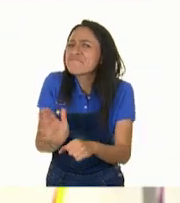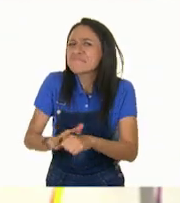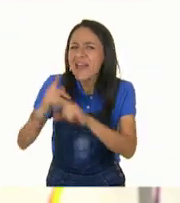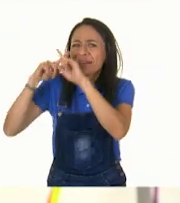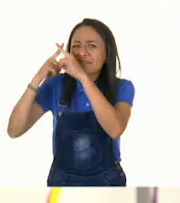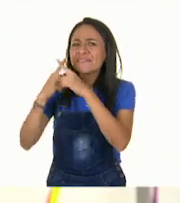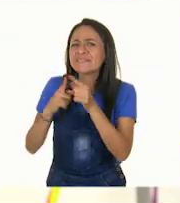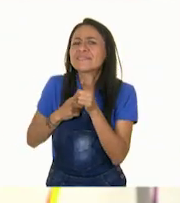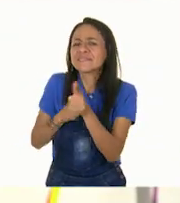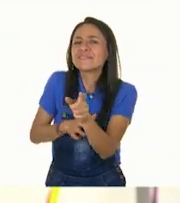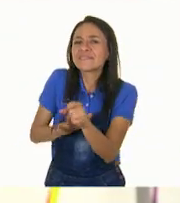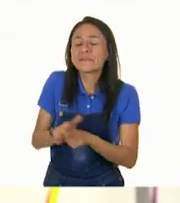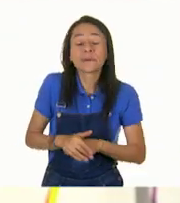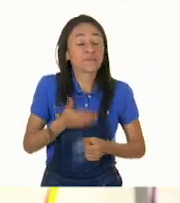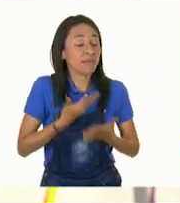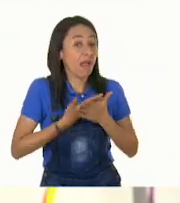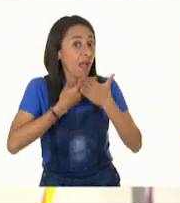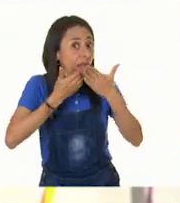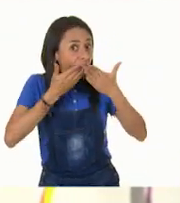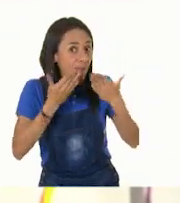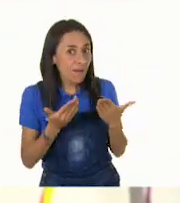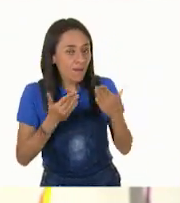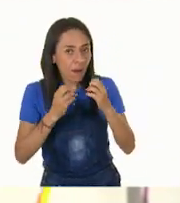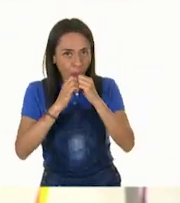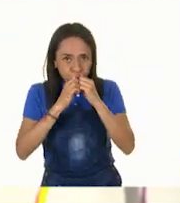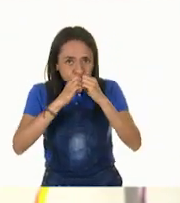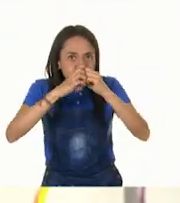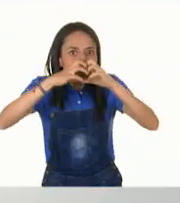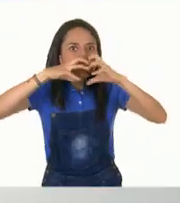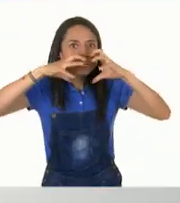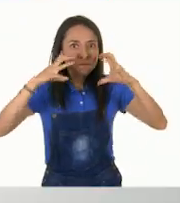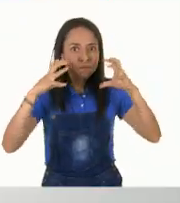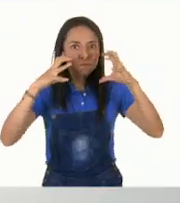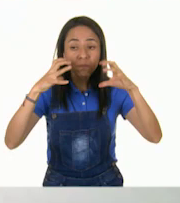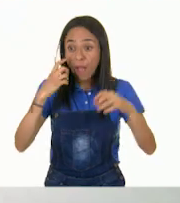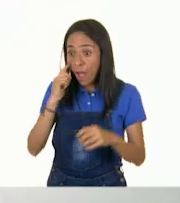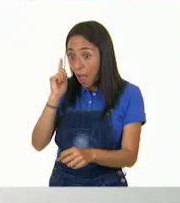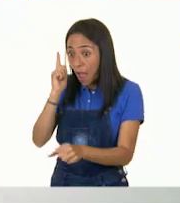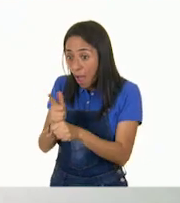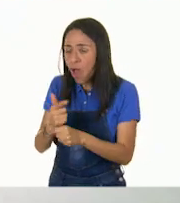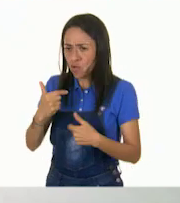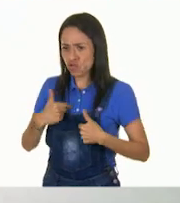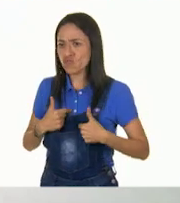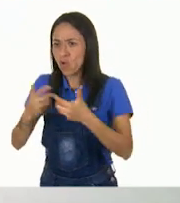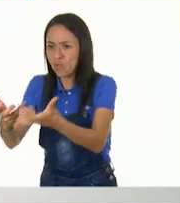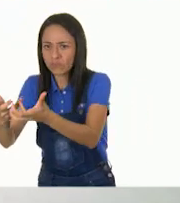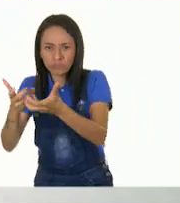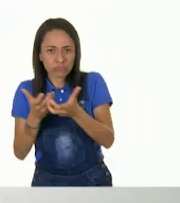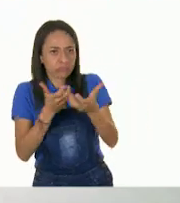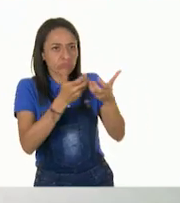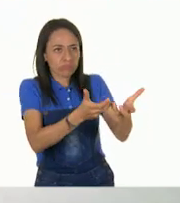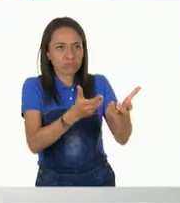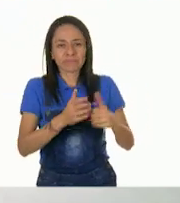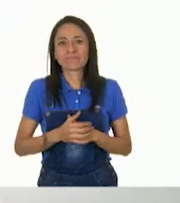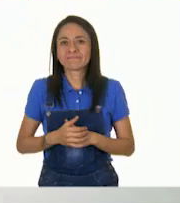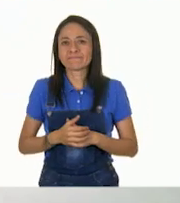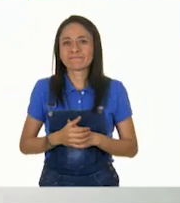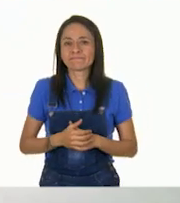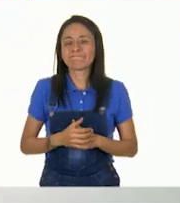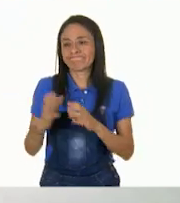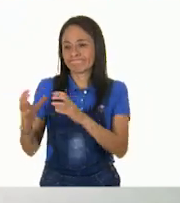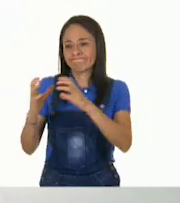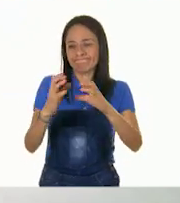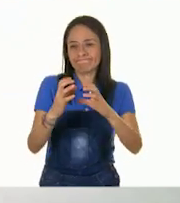iniciar utilizando un globo aquí está te los doy uno para ti